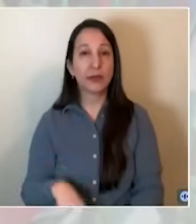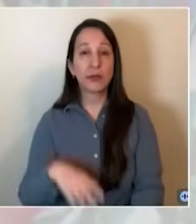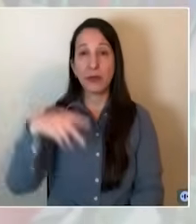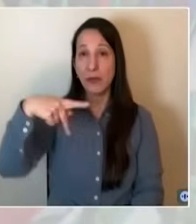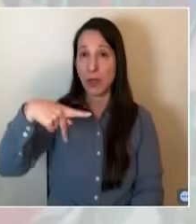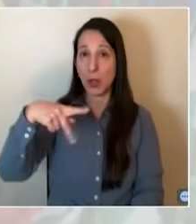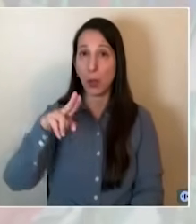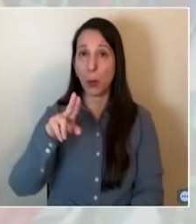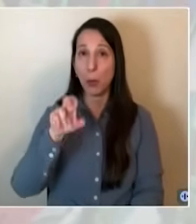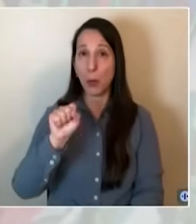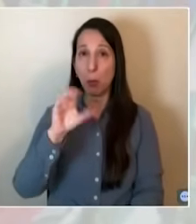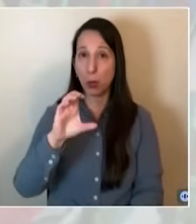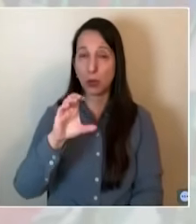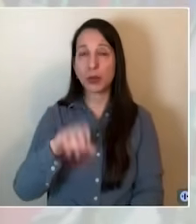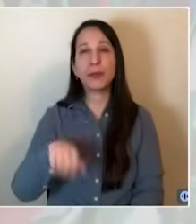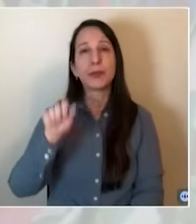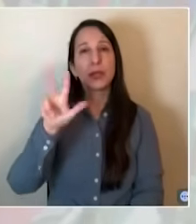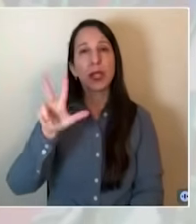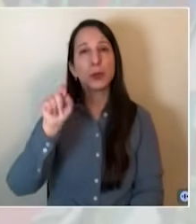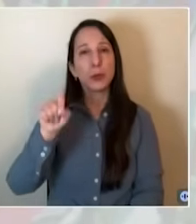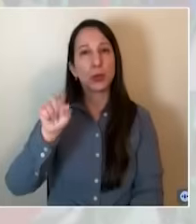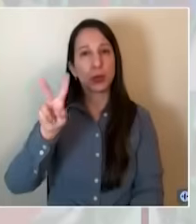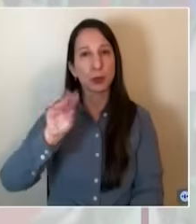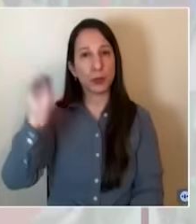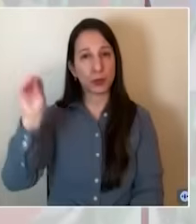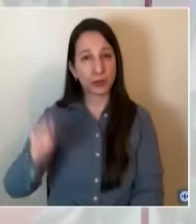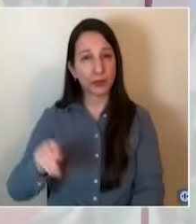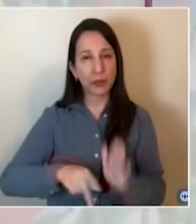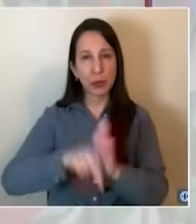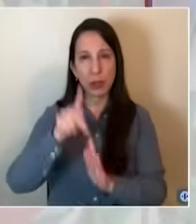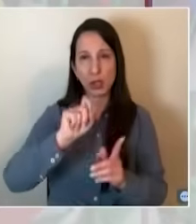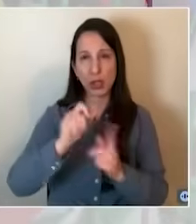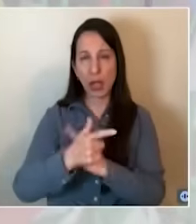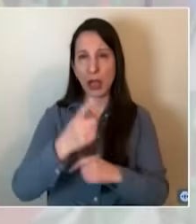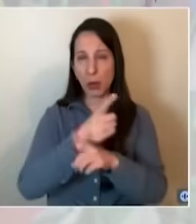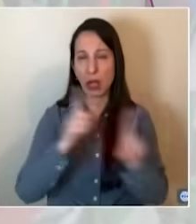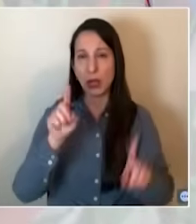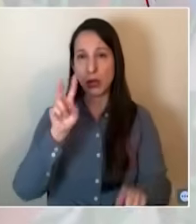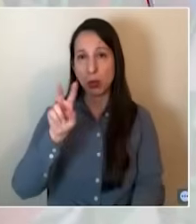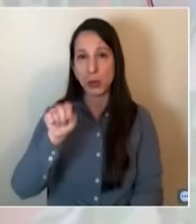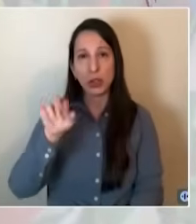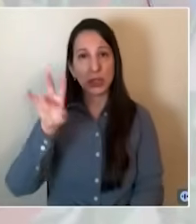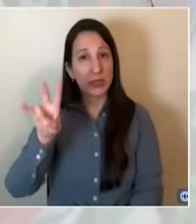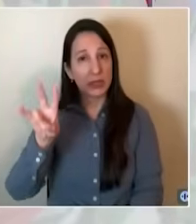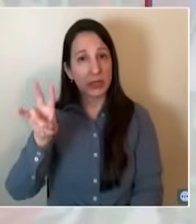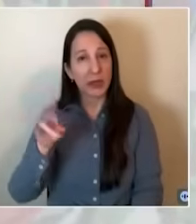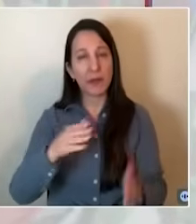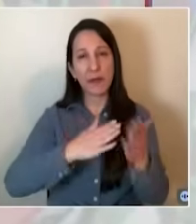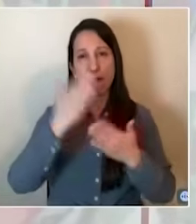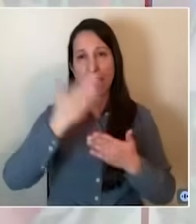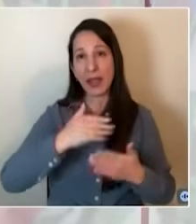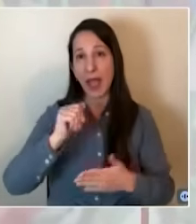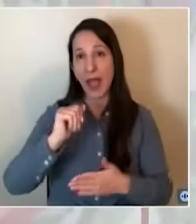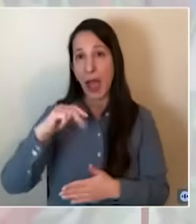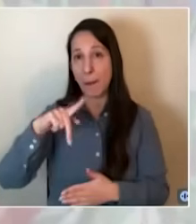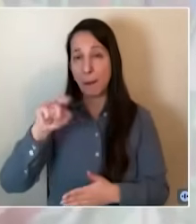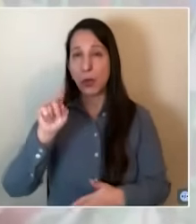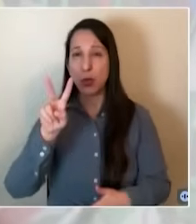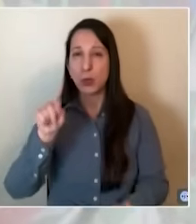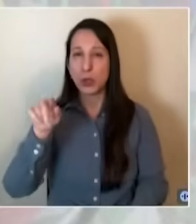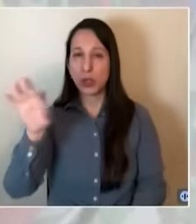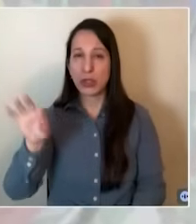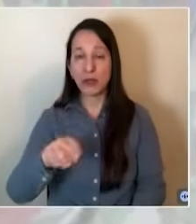Cristiana con un 3.2%, Progreso Social Democrático 2.7%, Frente Amplio con 2.6, Nueva